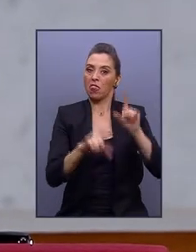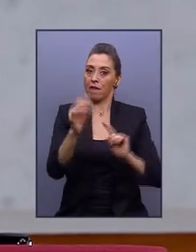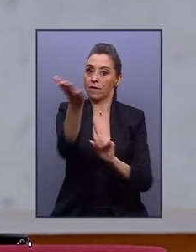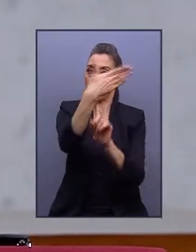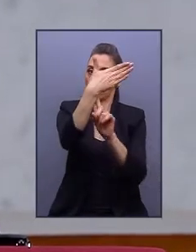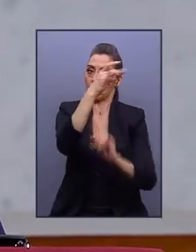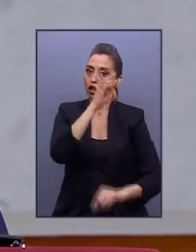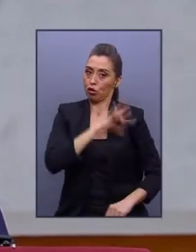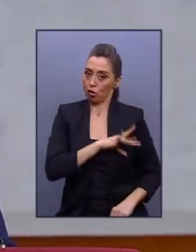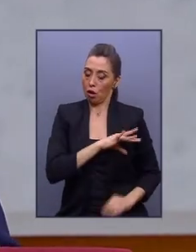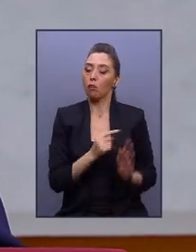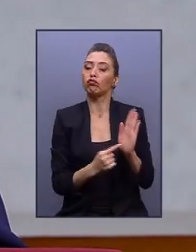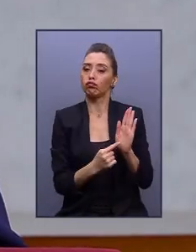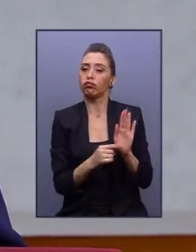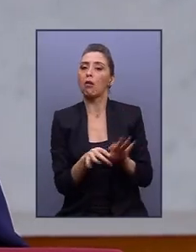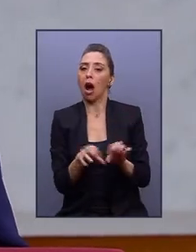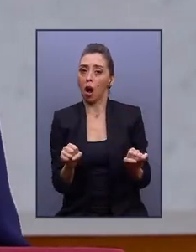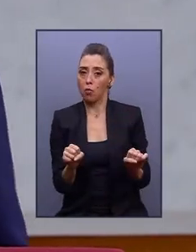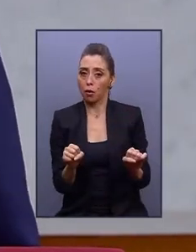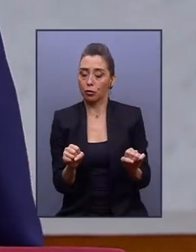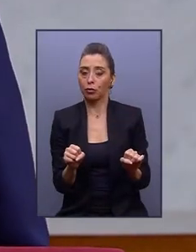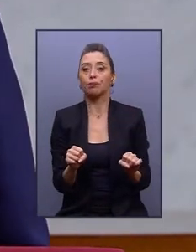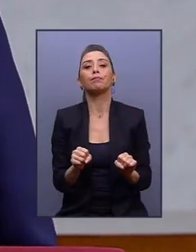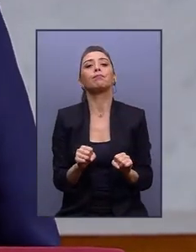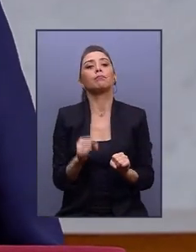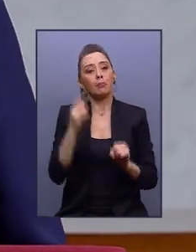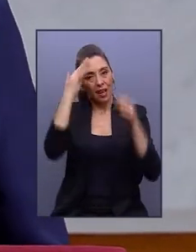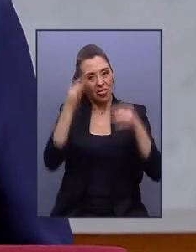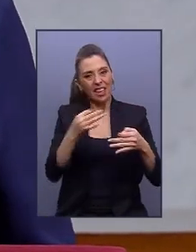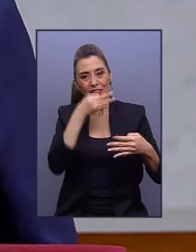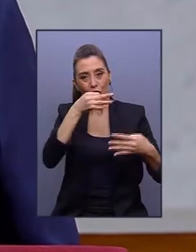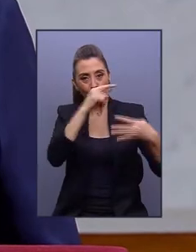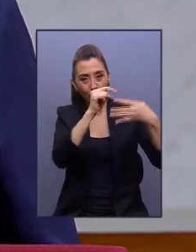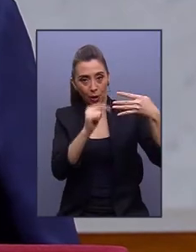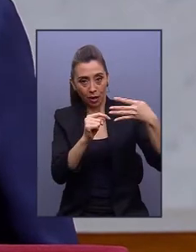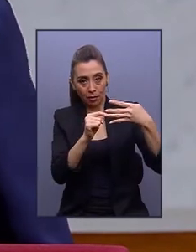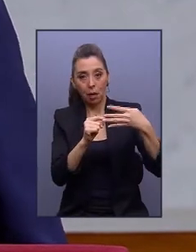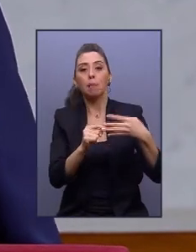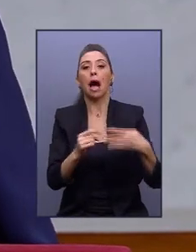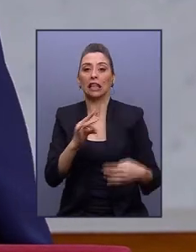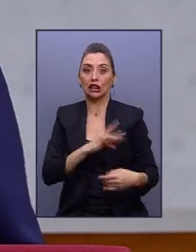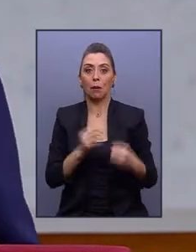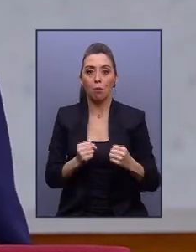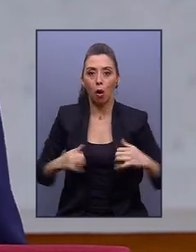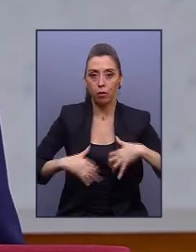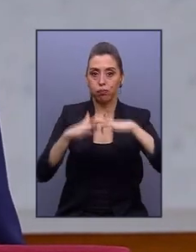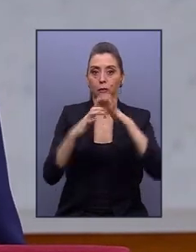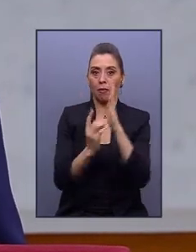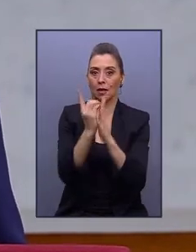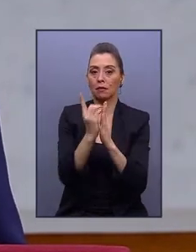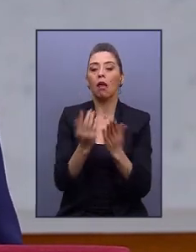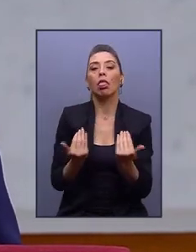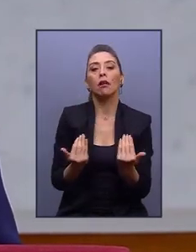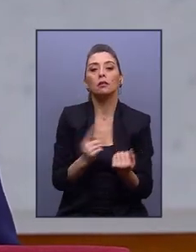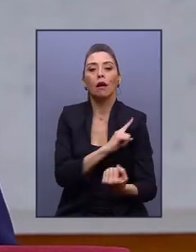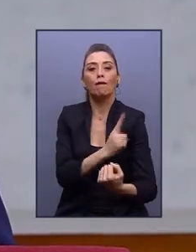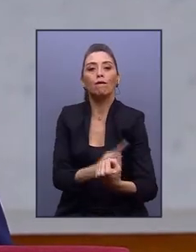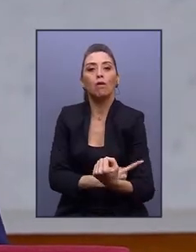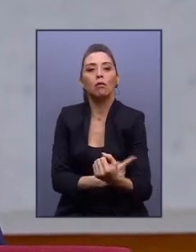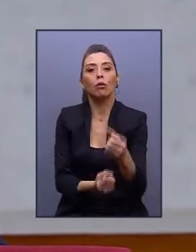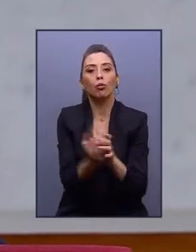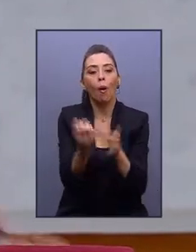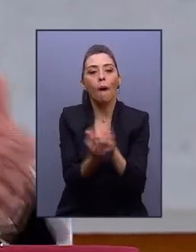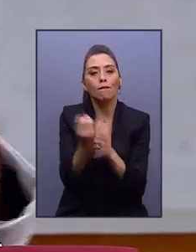de los acuerdos vigentes. Junto con estas determinaciones para consolidar nuestro desarrollo, necesitamos fortalecer también la